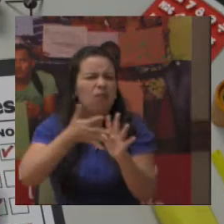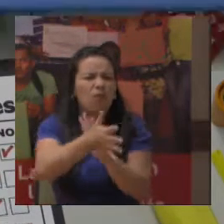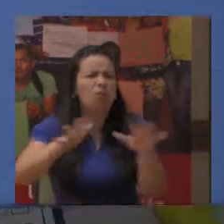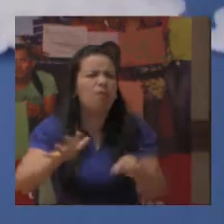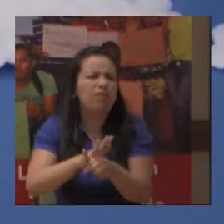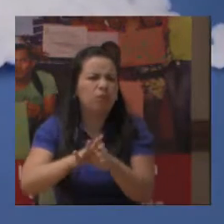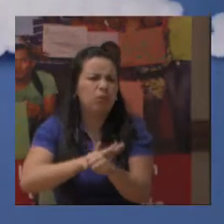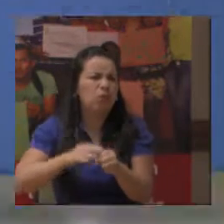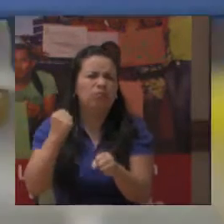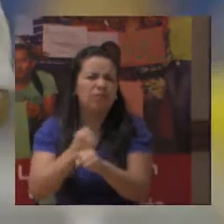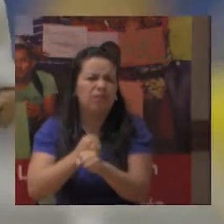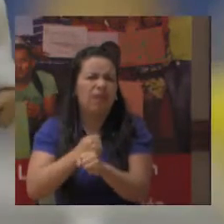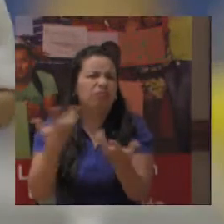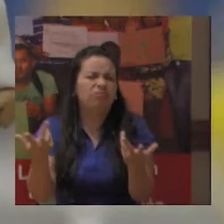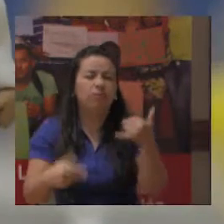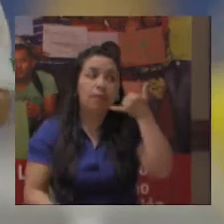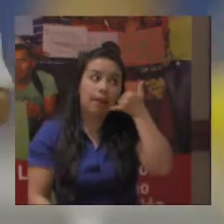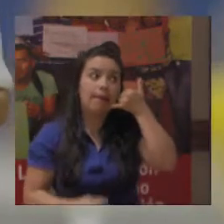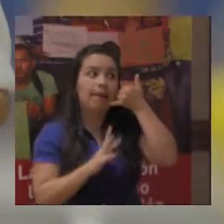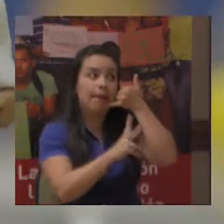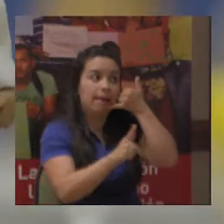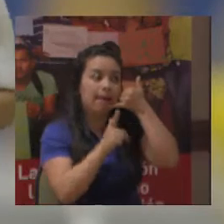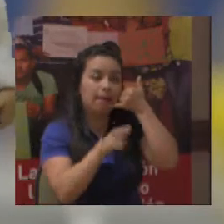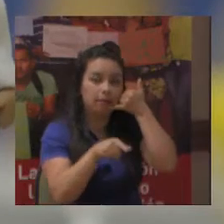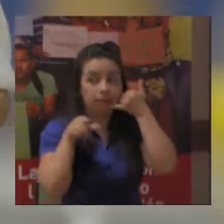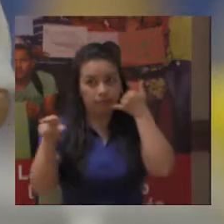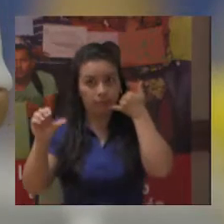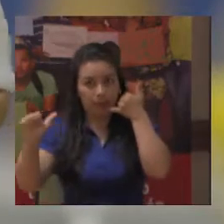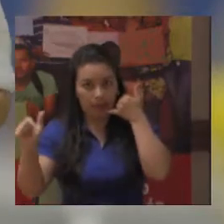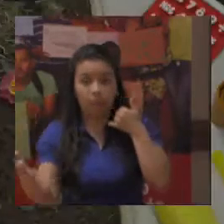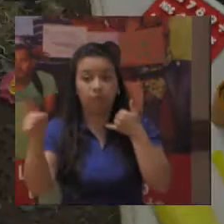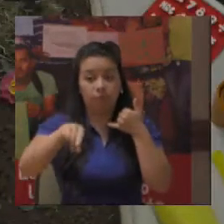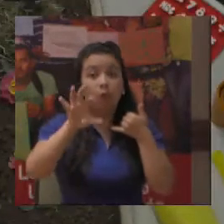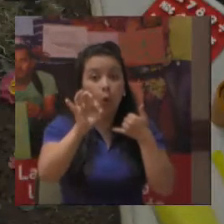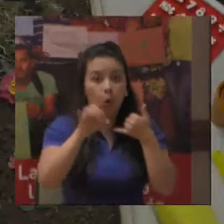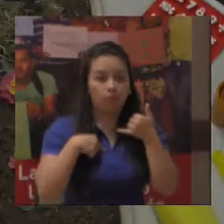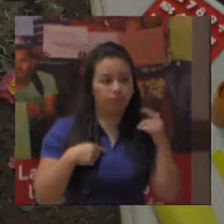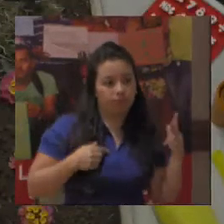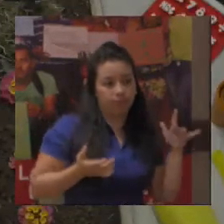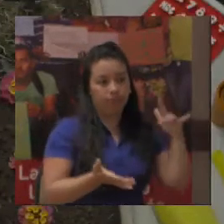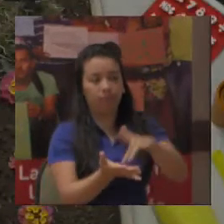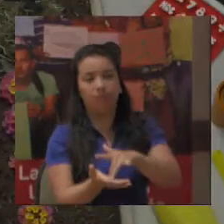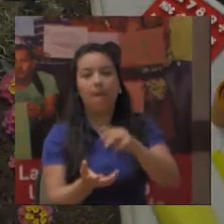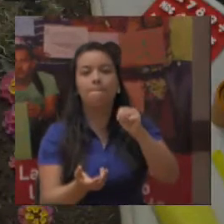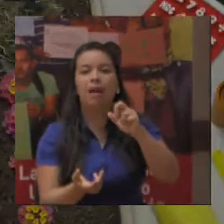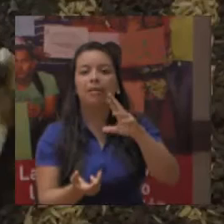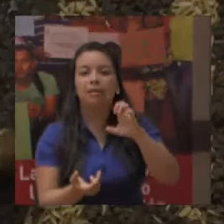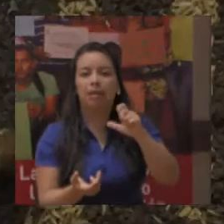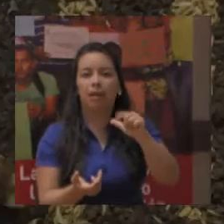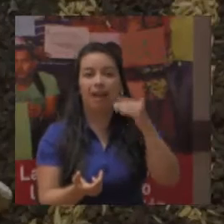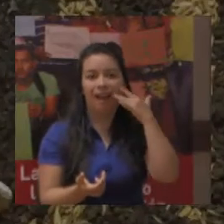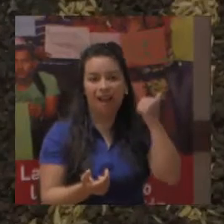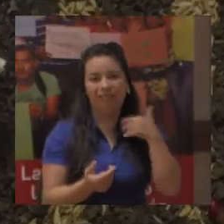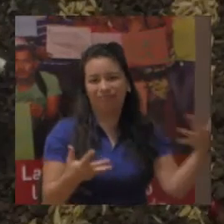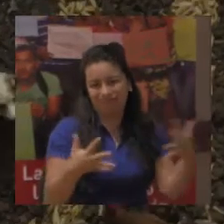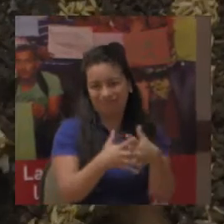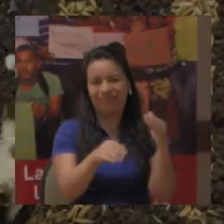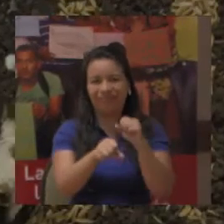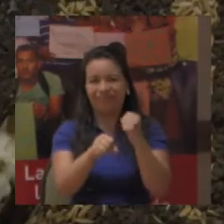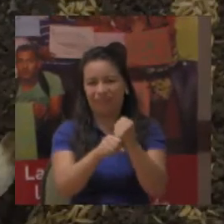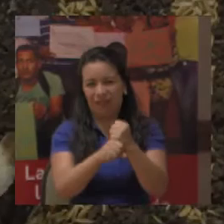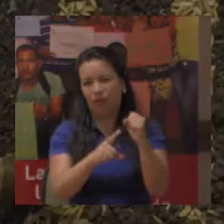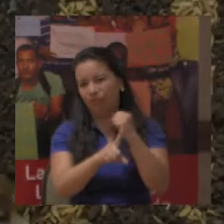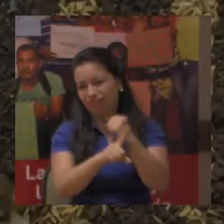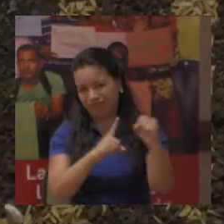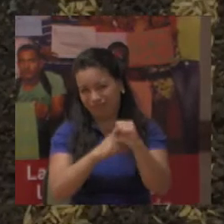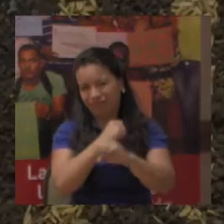laboral y personal. Fernando, por su parte, recibe la visita de Marcela, una reintegradora de la ACR, con quien sostiene una